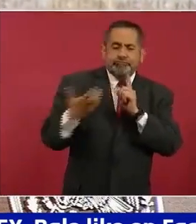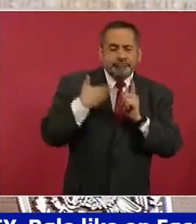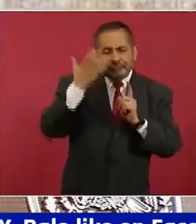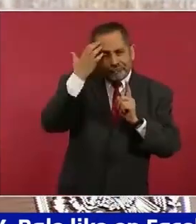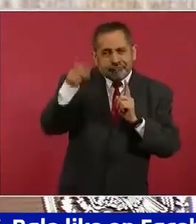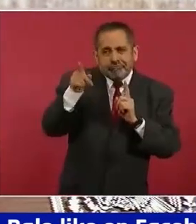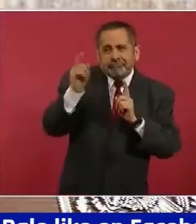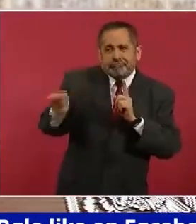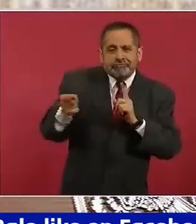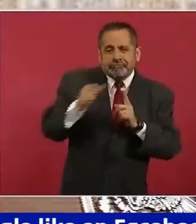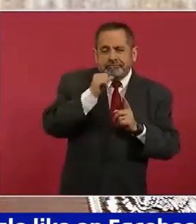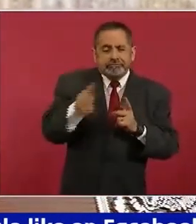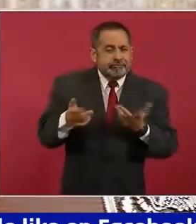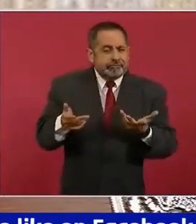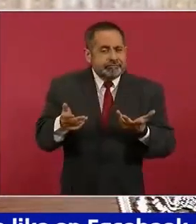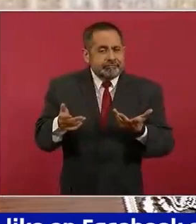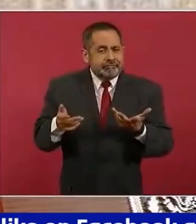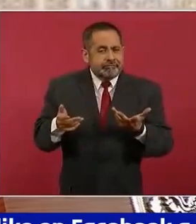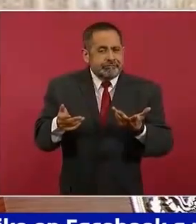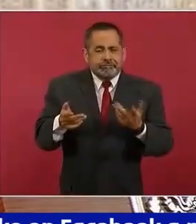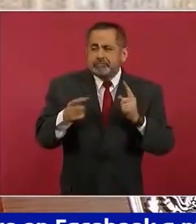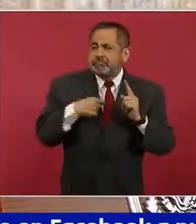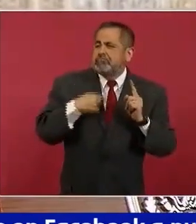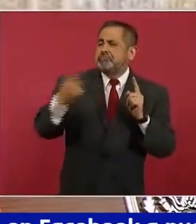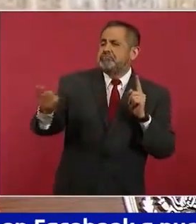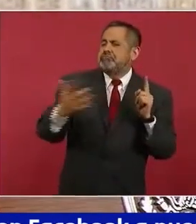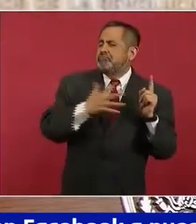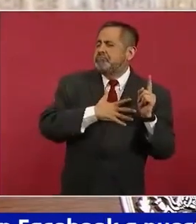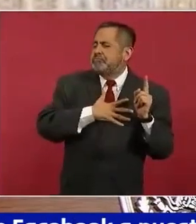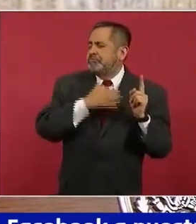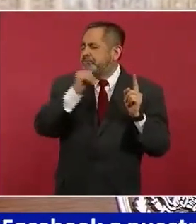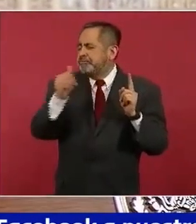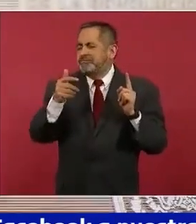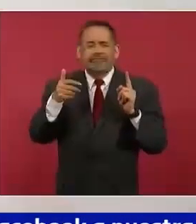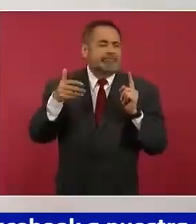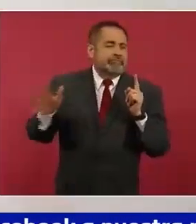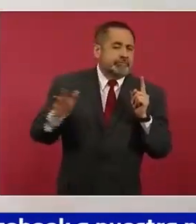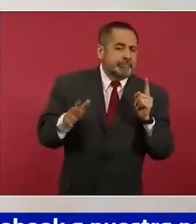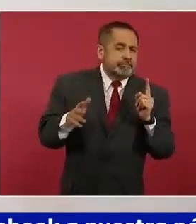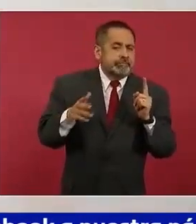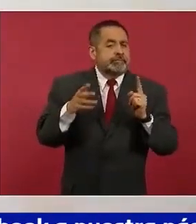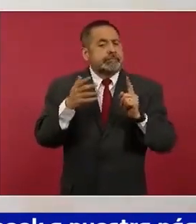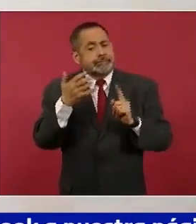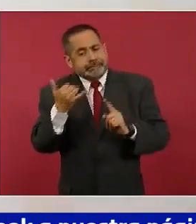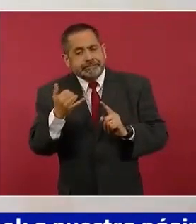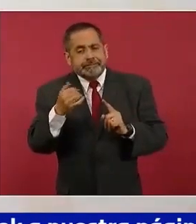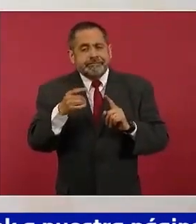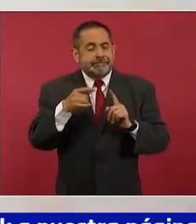y que ni le tenga amor al pueblo, pero ni siquiera